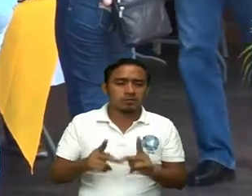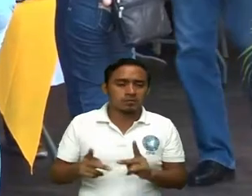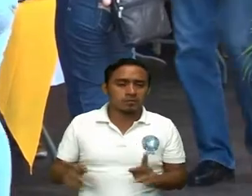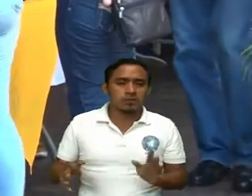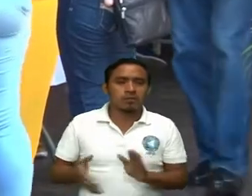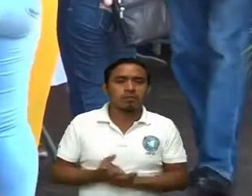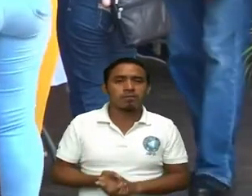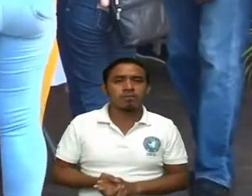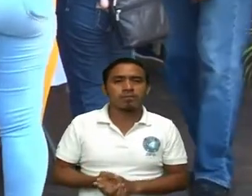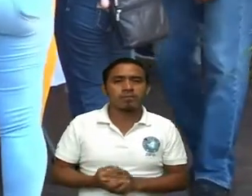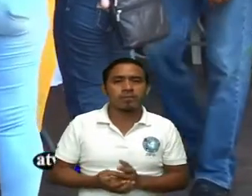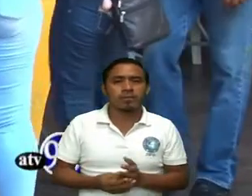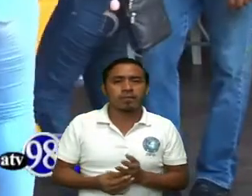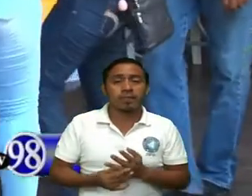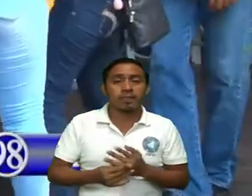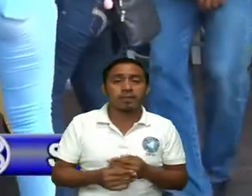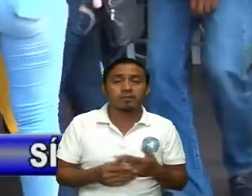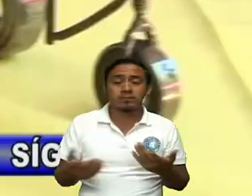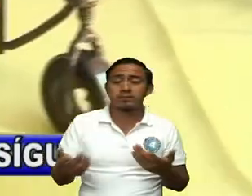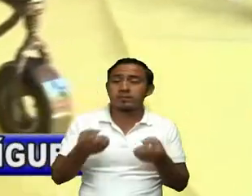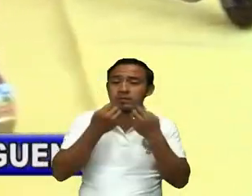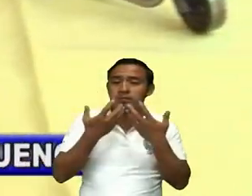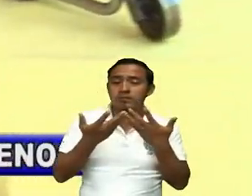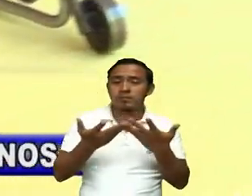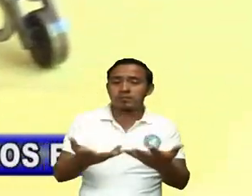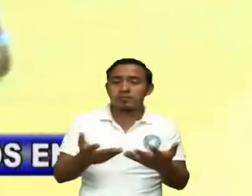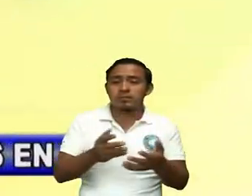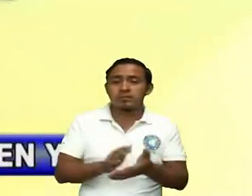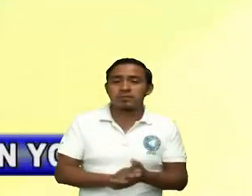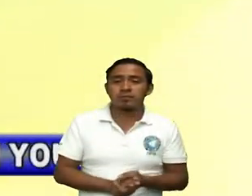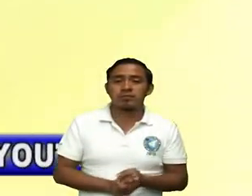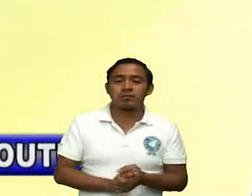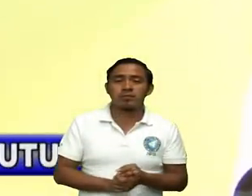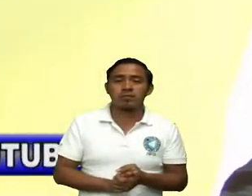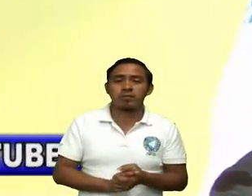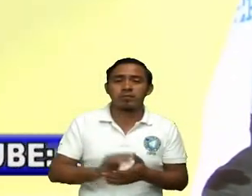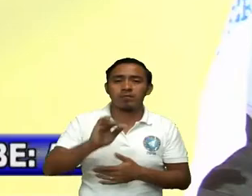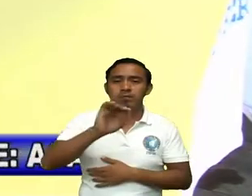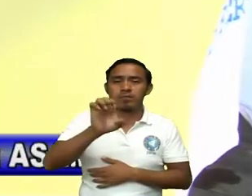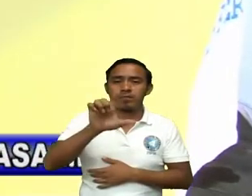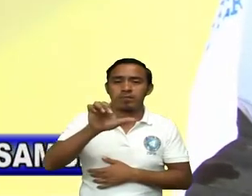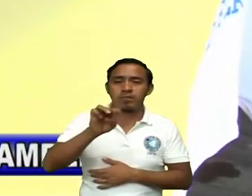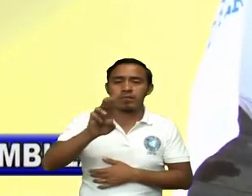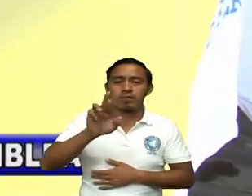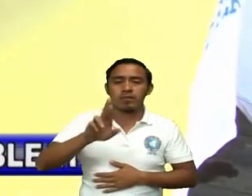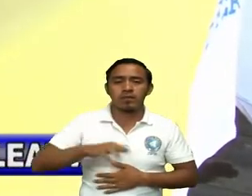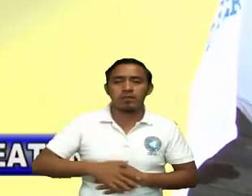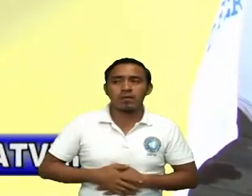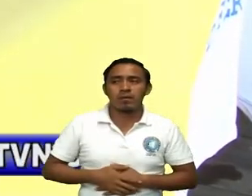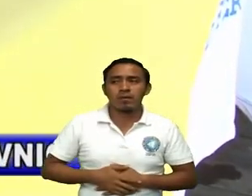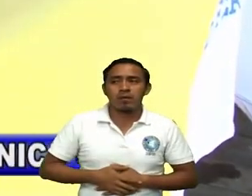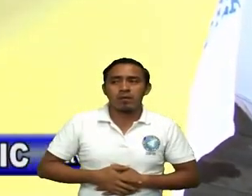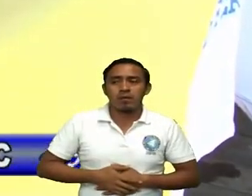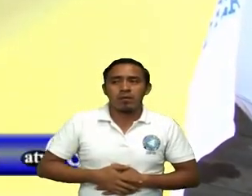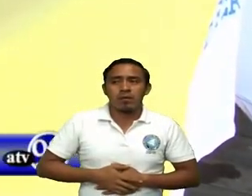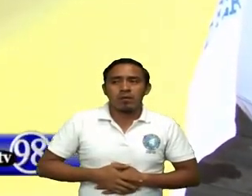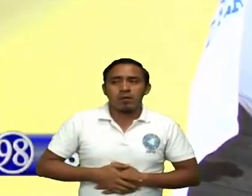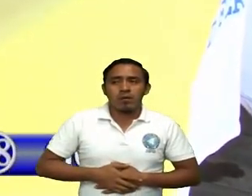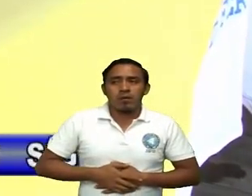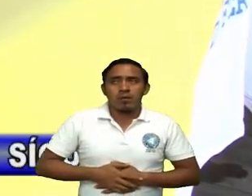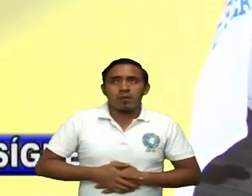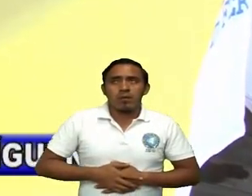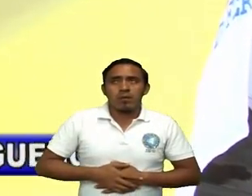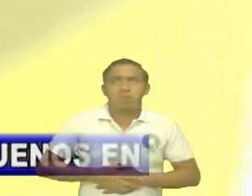consumidores. Con cámara de Wendell Noguera, para el canal parlamentario les informó Elmer Marcia.